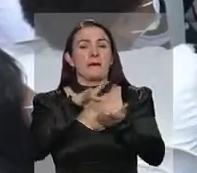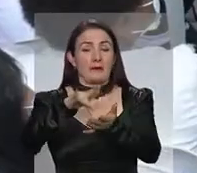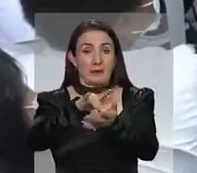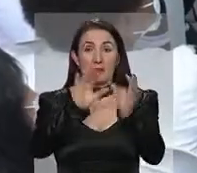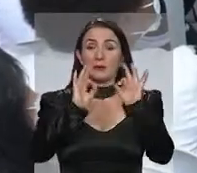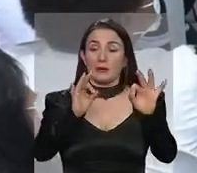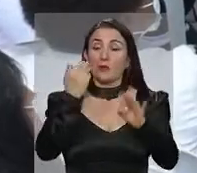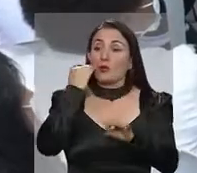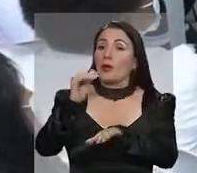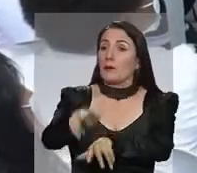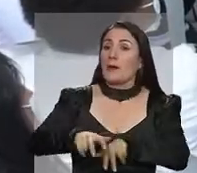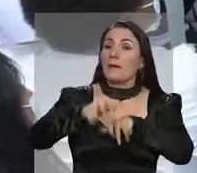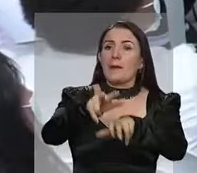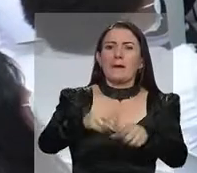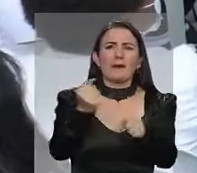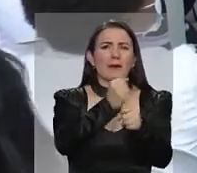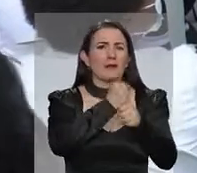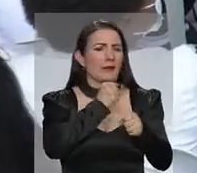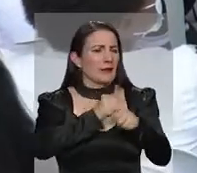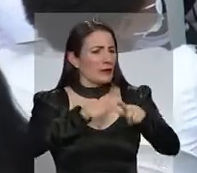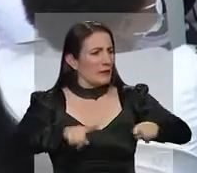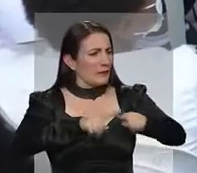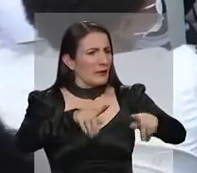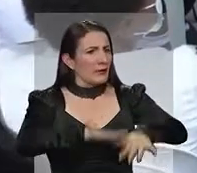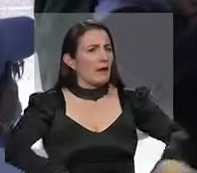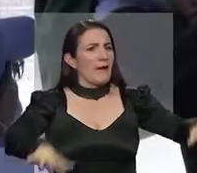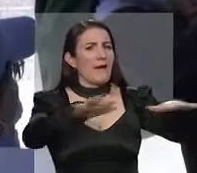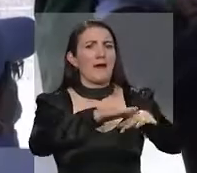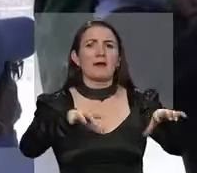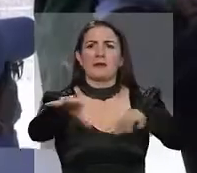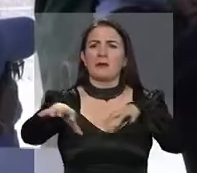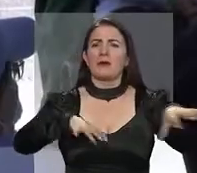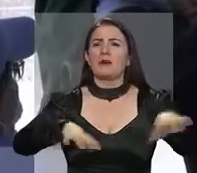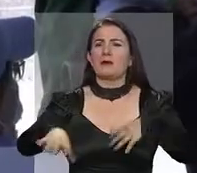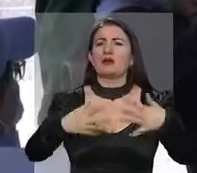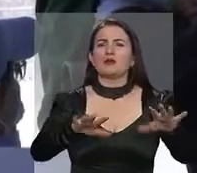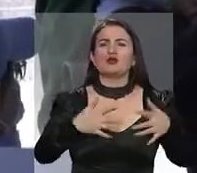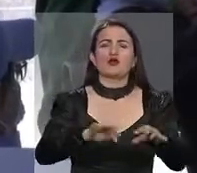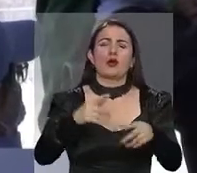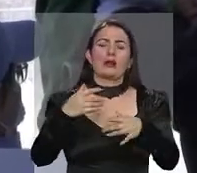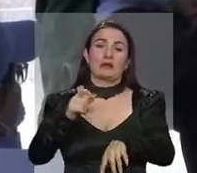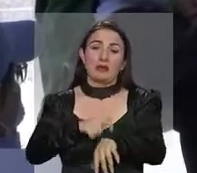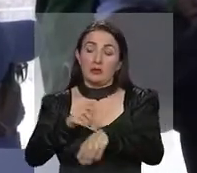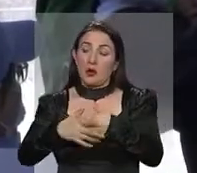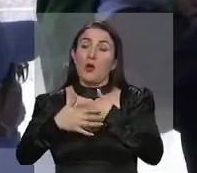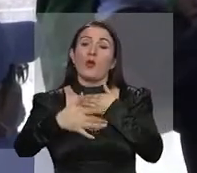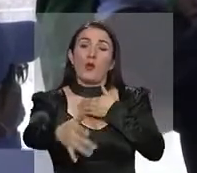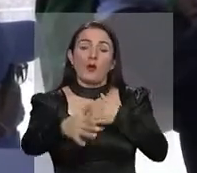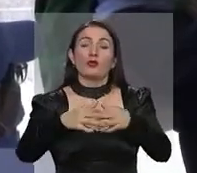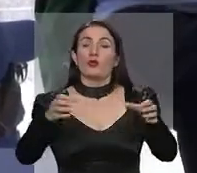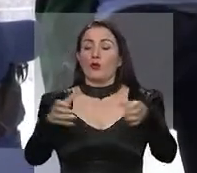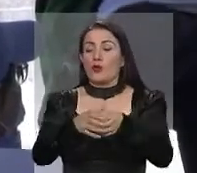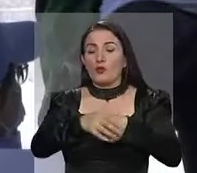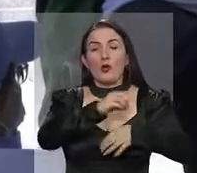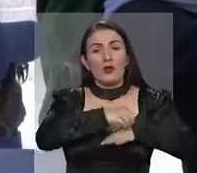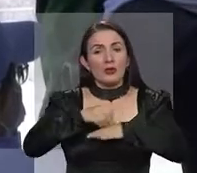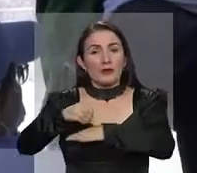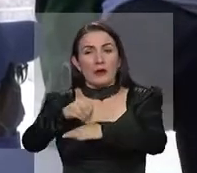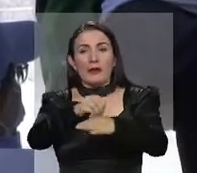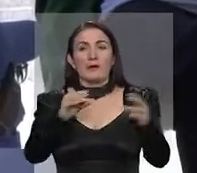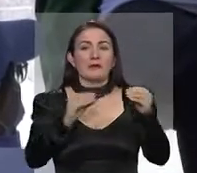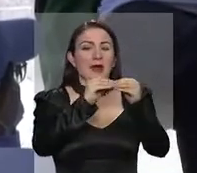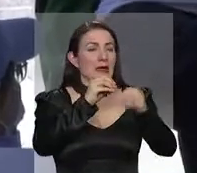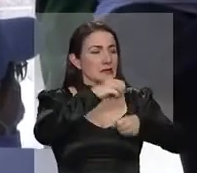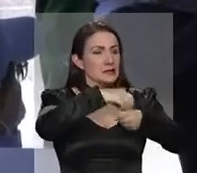Las sembradoras trabajarán en diferentes áreas y sectores. Van a durar, por supuesto, un tiempo trabajando con las organizaciones e indirectamente